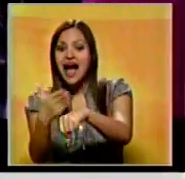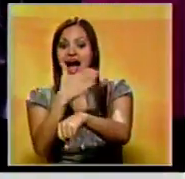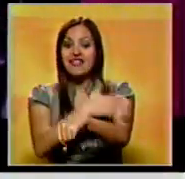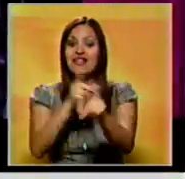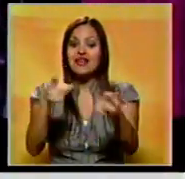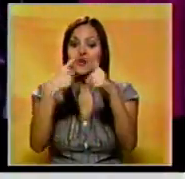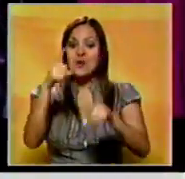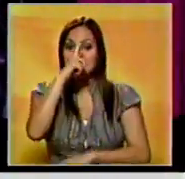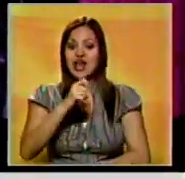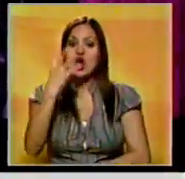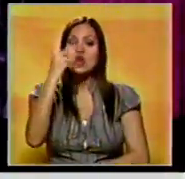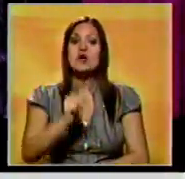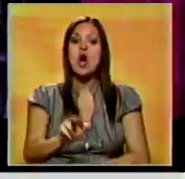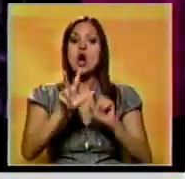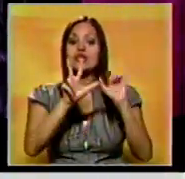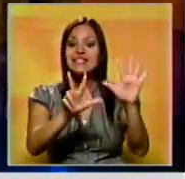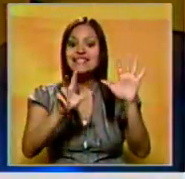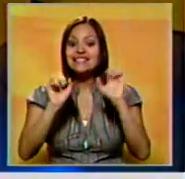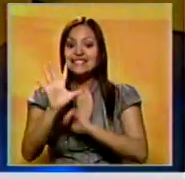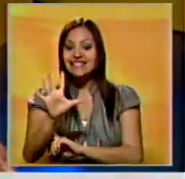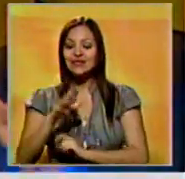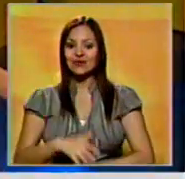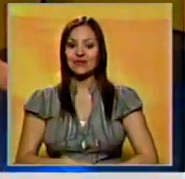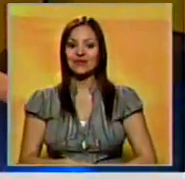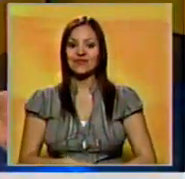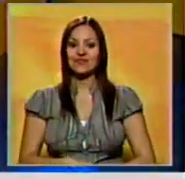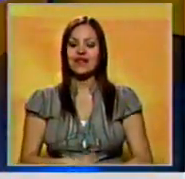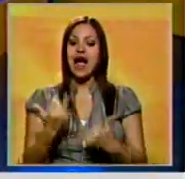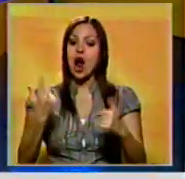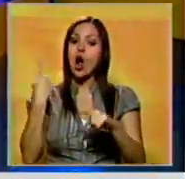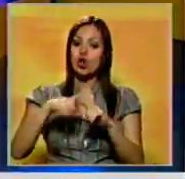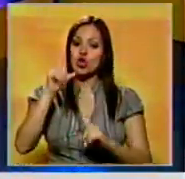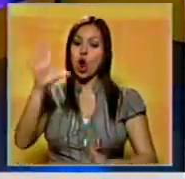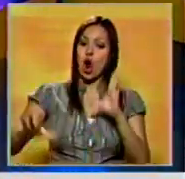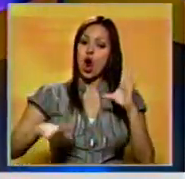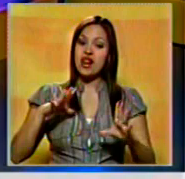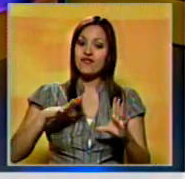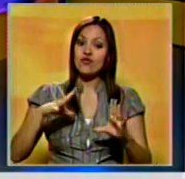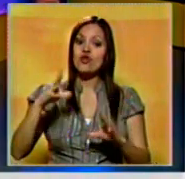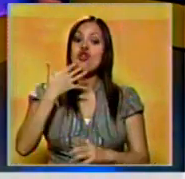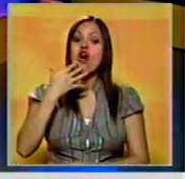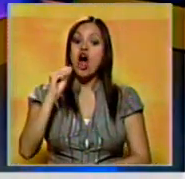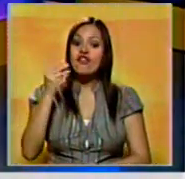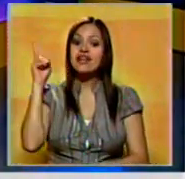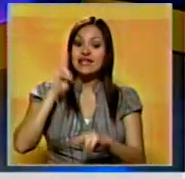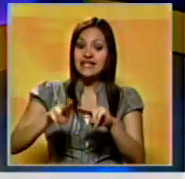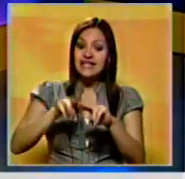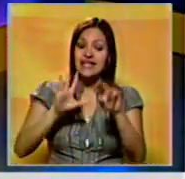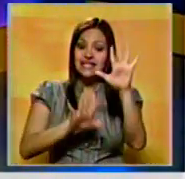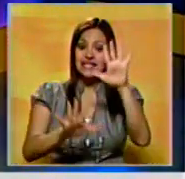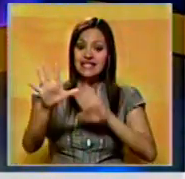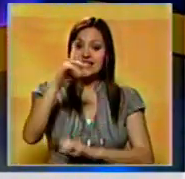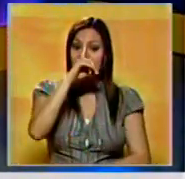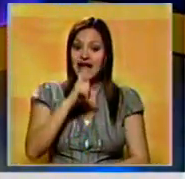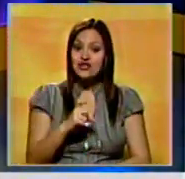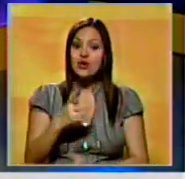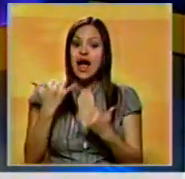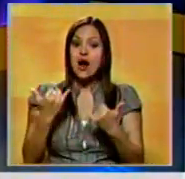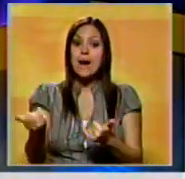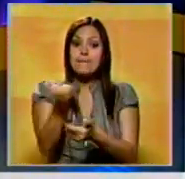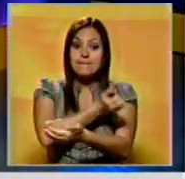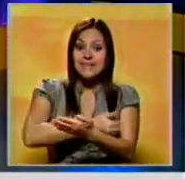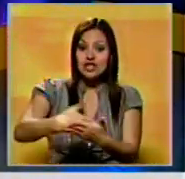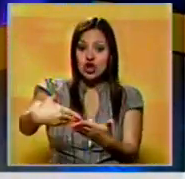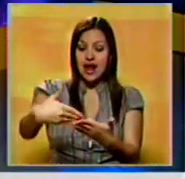su cumpleaños número 85? Nos vamos directo a Hollywood porque una pequeña adolescente de 15 años se convertirá en